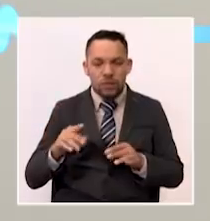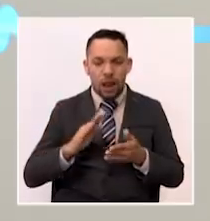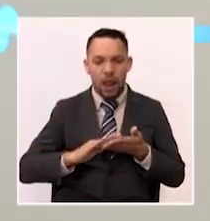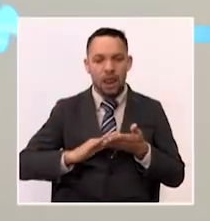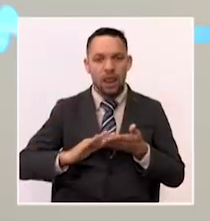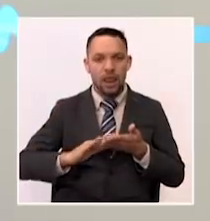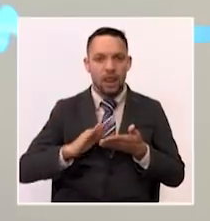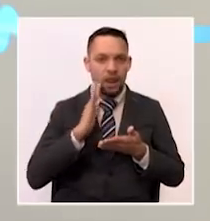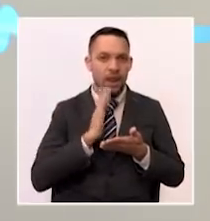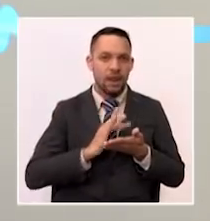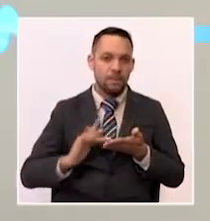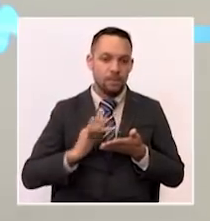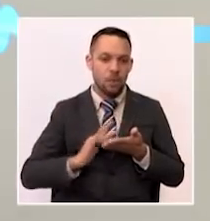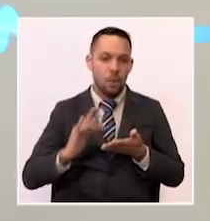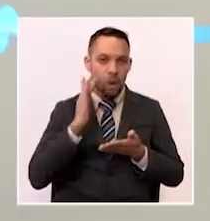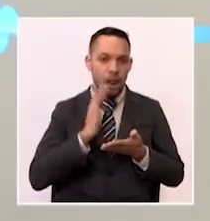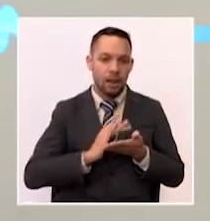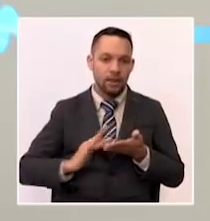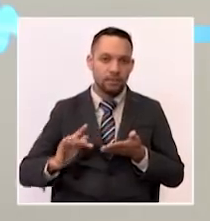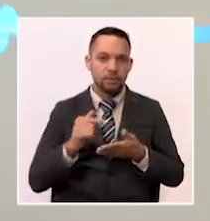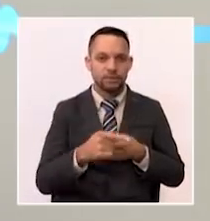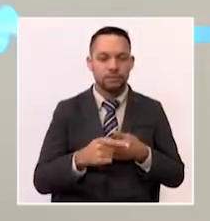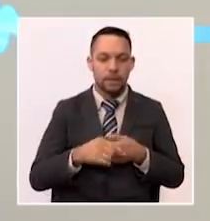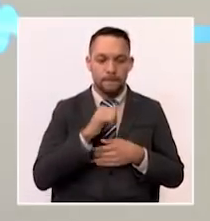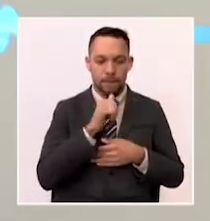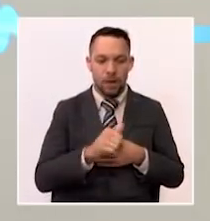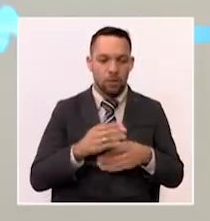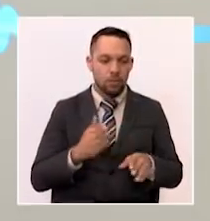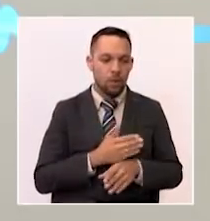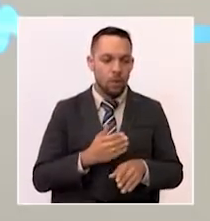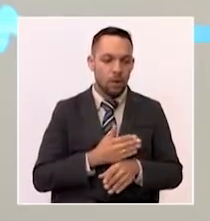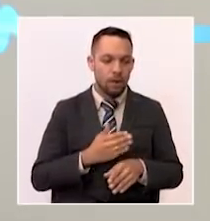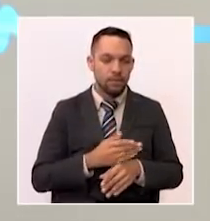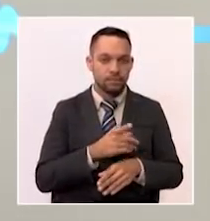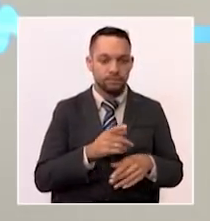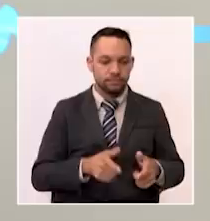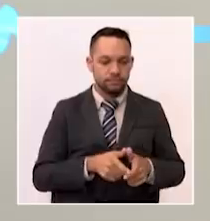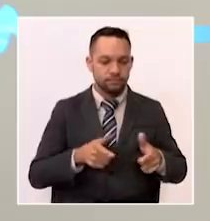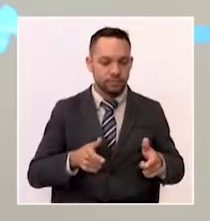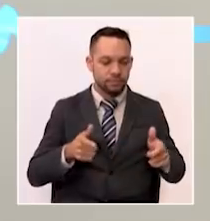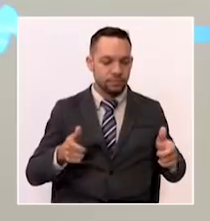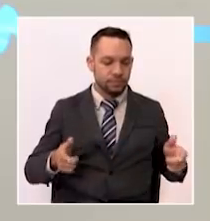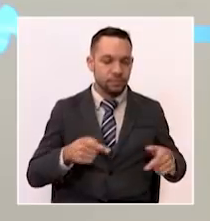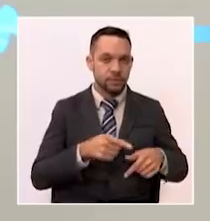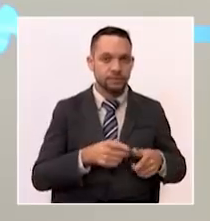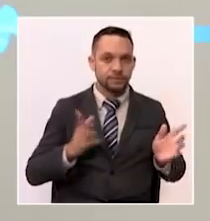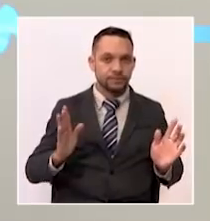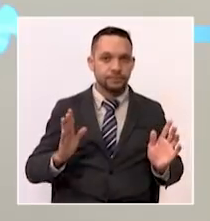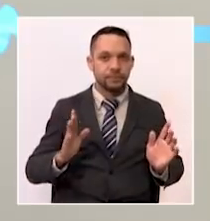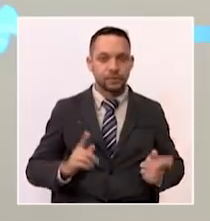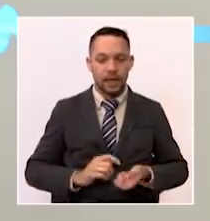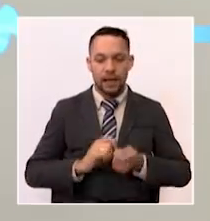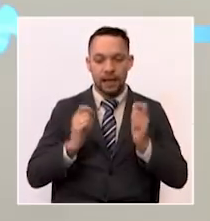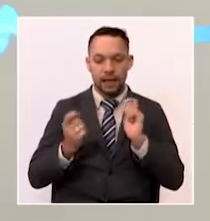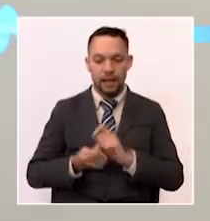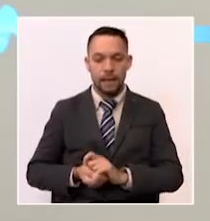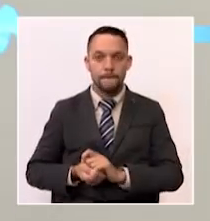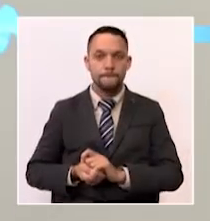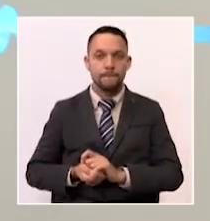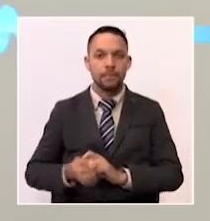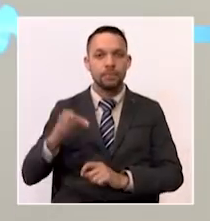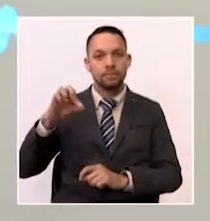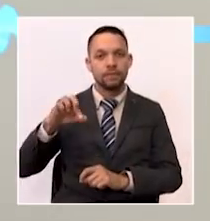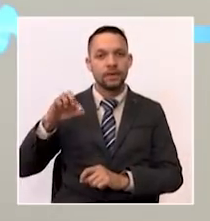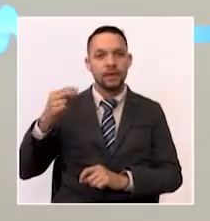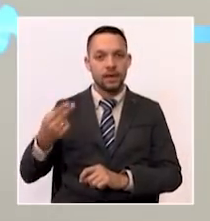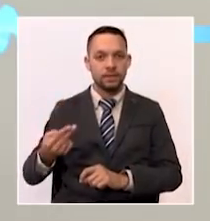jabones íntimos. Y lo que hacen es empeorar el problema. Claro. Y para nosotros es un problema muy grande porque ellas ya vienen con un cambio de pH de mucho tiempo y